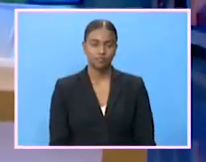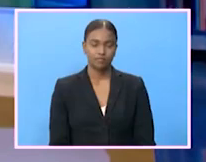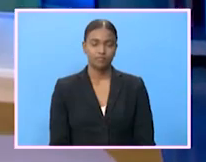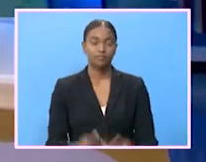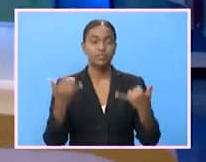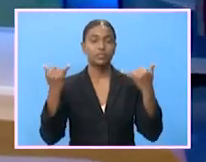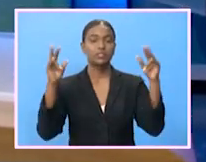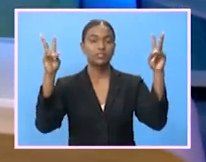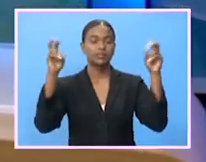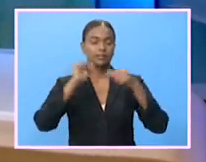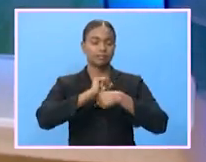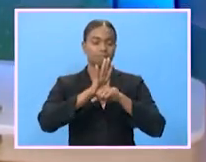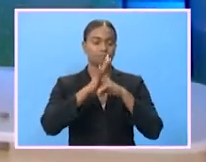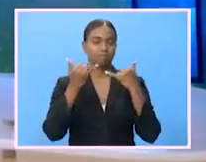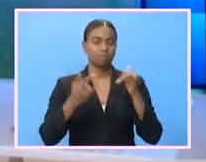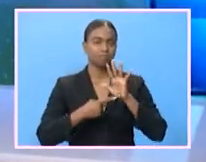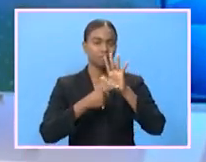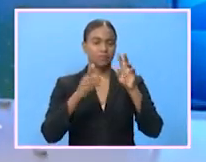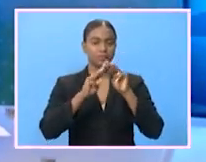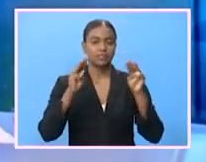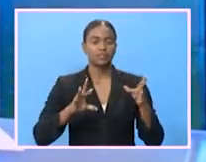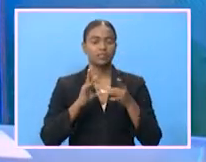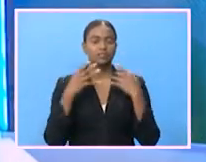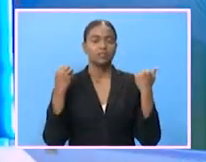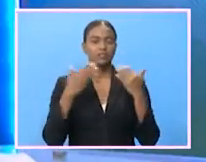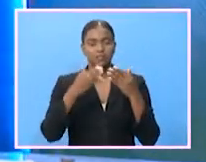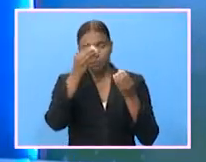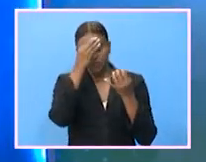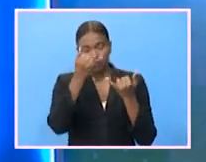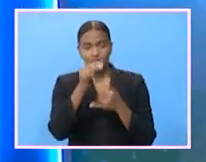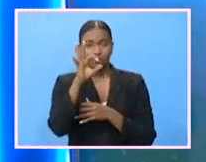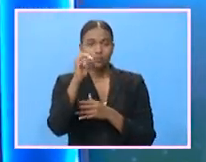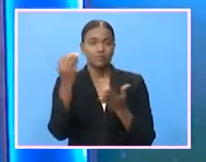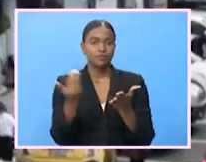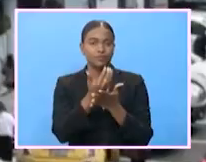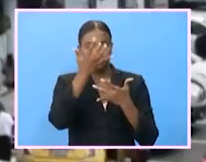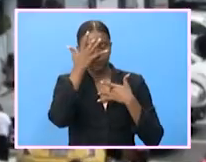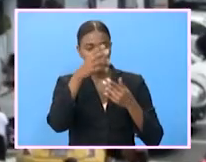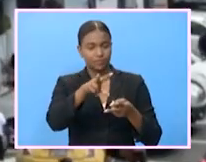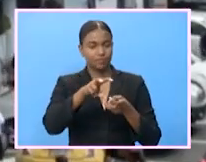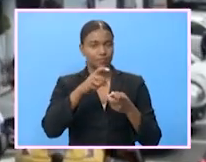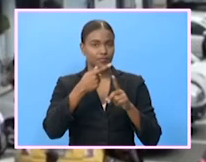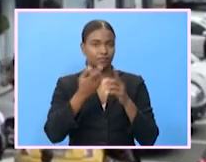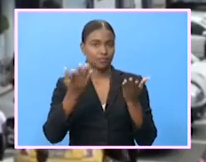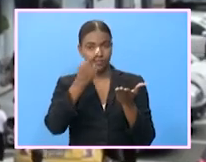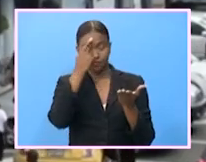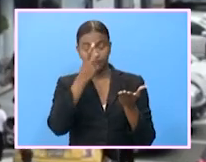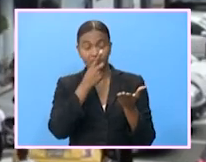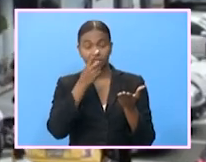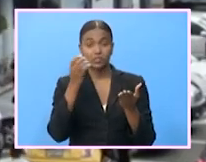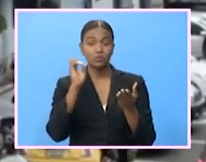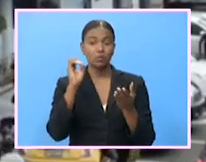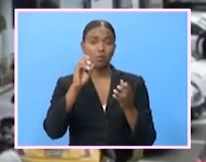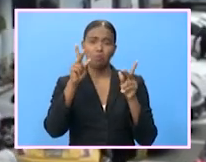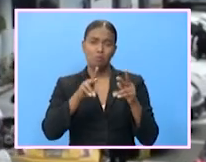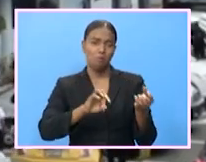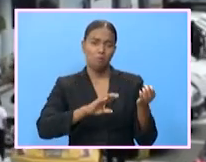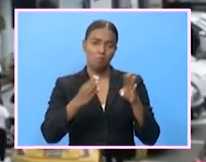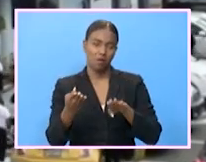Señores, ahora hablemos de COVID-19. El Ministerio de Salud Pública notificó 90 nuevos contagios en el país y ninguna